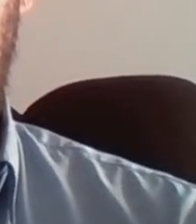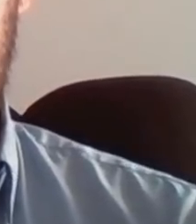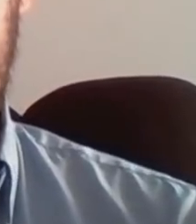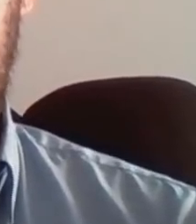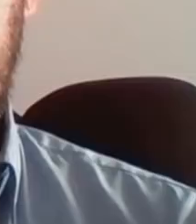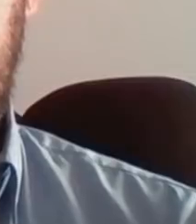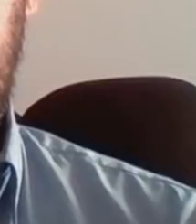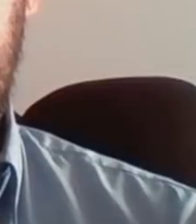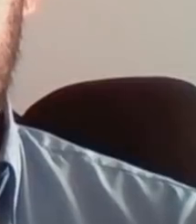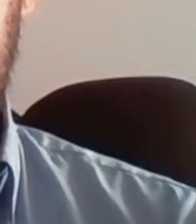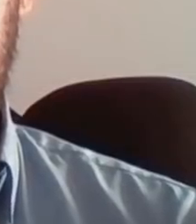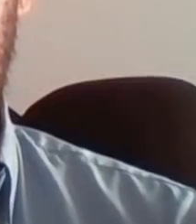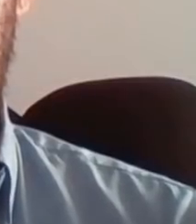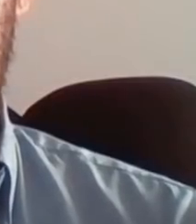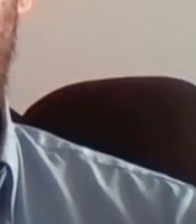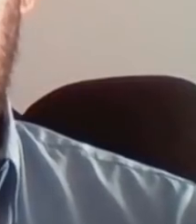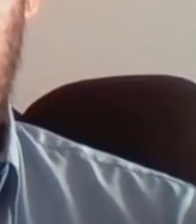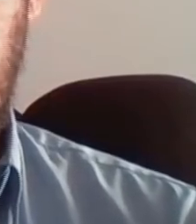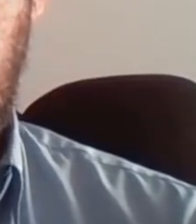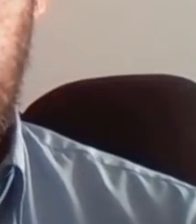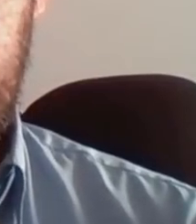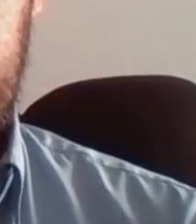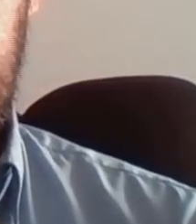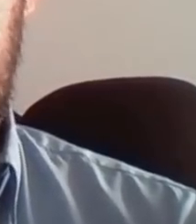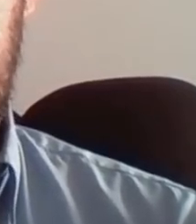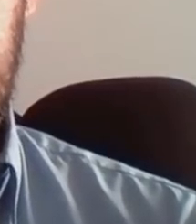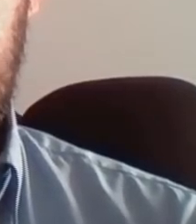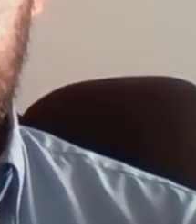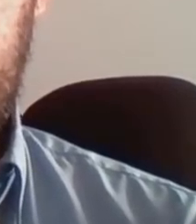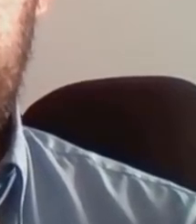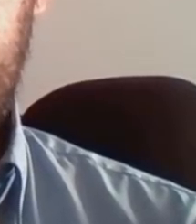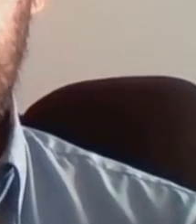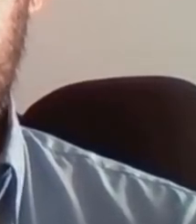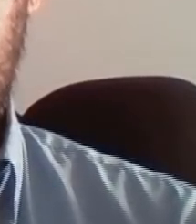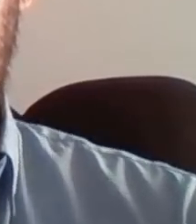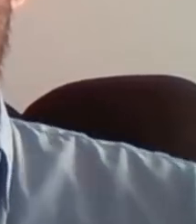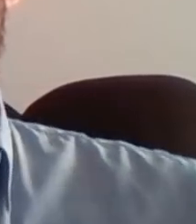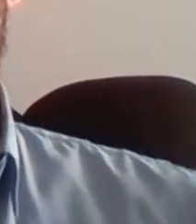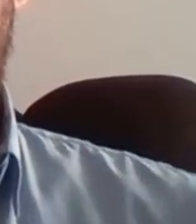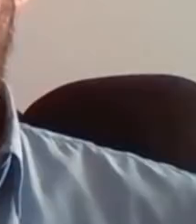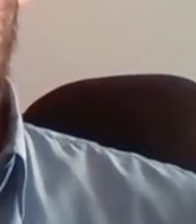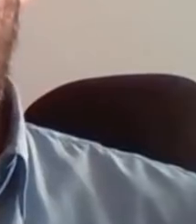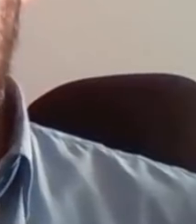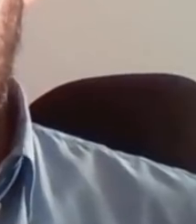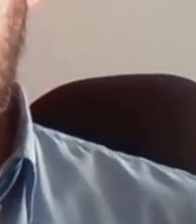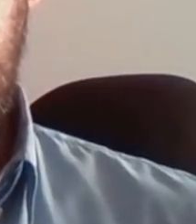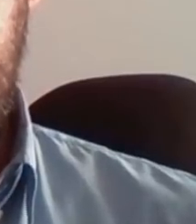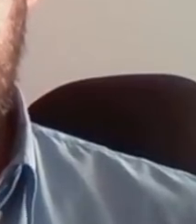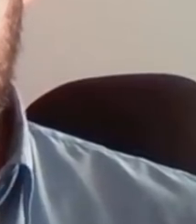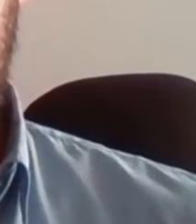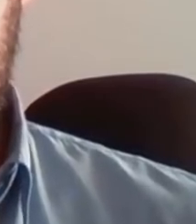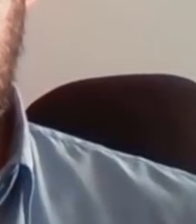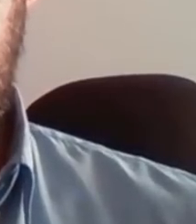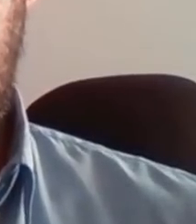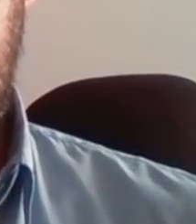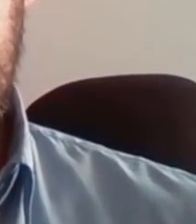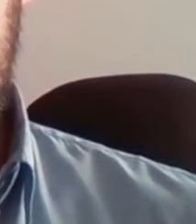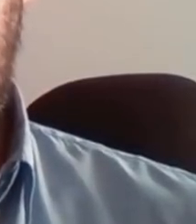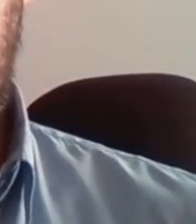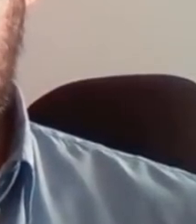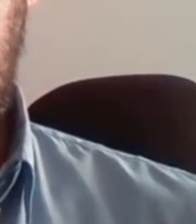de algunas actividades, ¿no? Obviamente vinculadas más al sector servicios, creo que es poco probable que esto